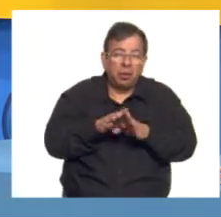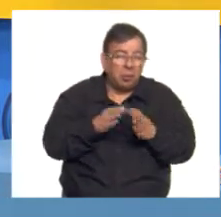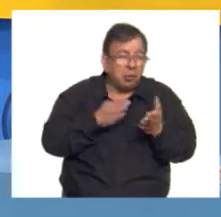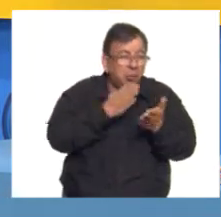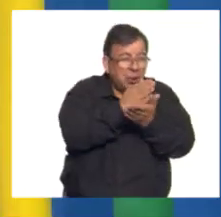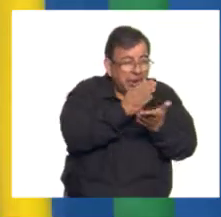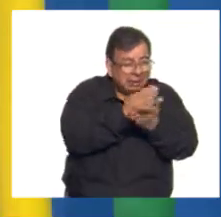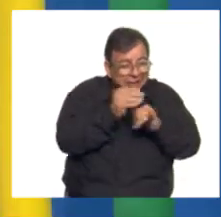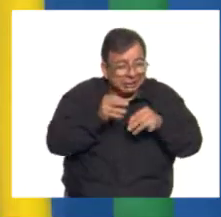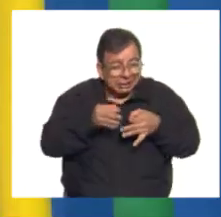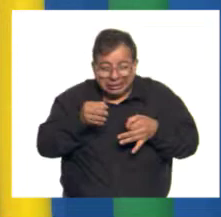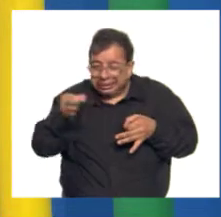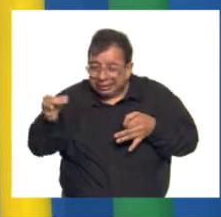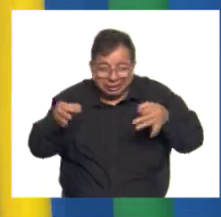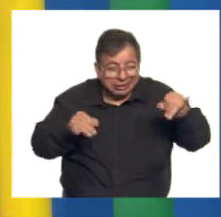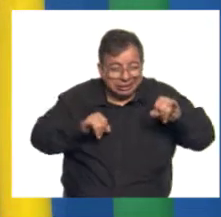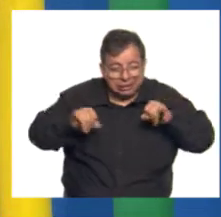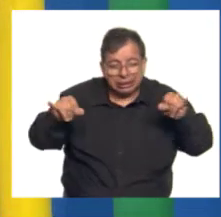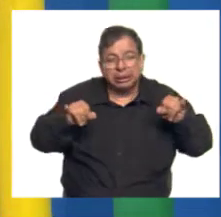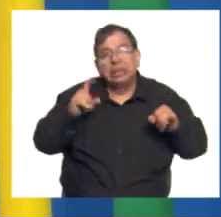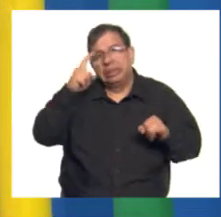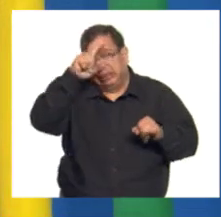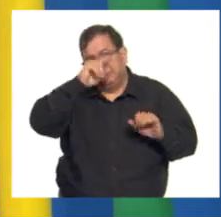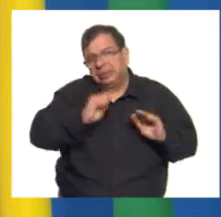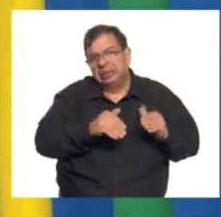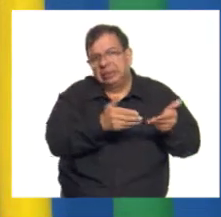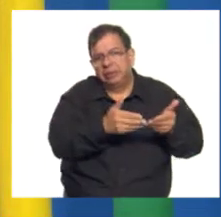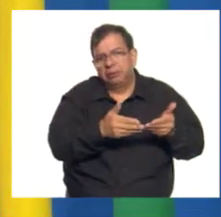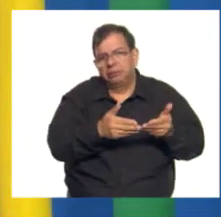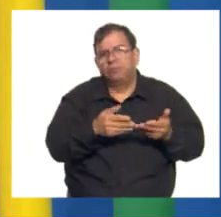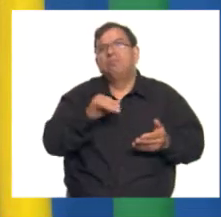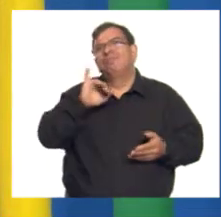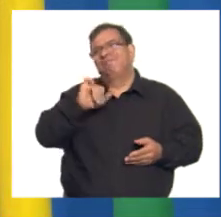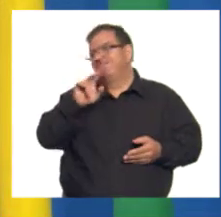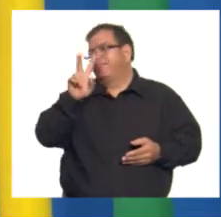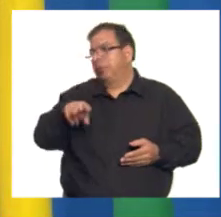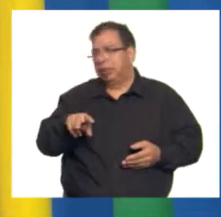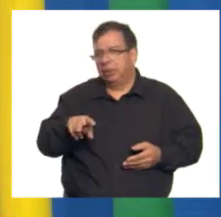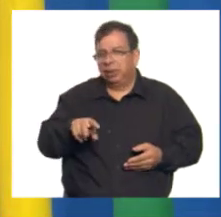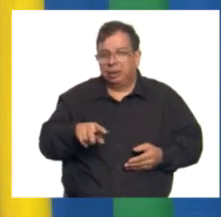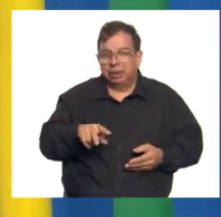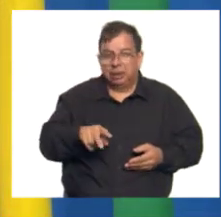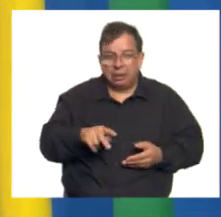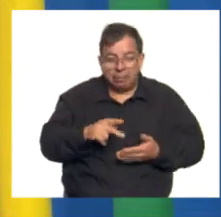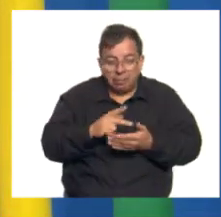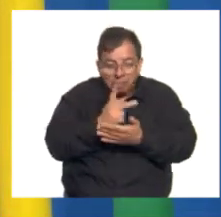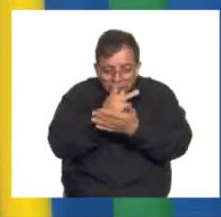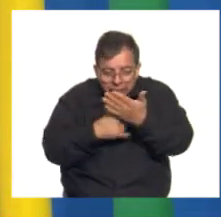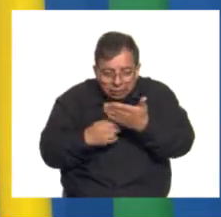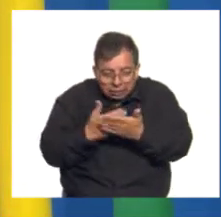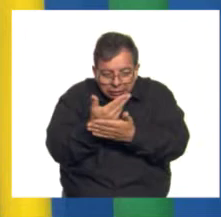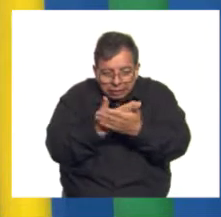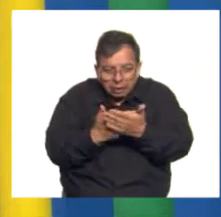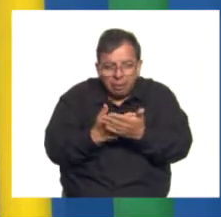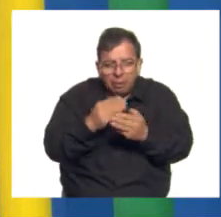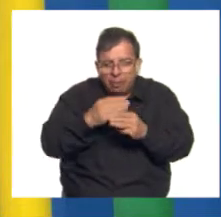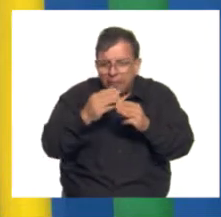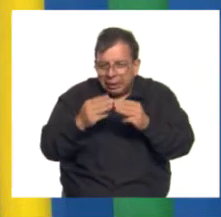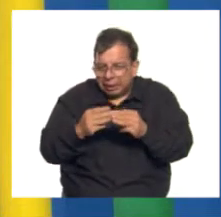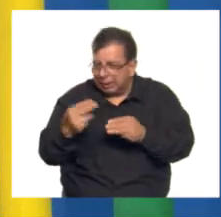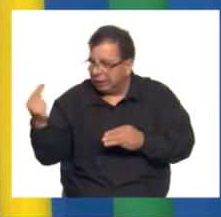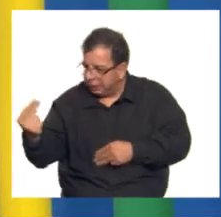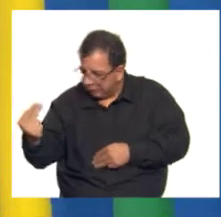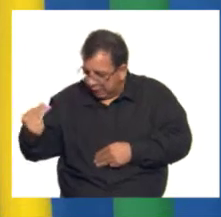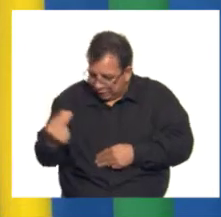acceso. Pues sí, es cierto. Imagínense tener que diseñar un material que cumpla con las necesidades educativas